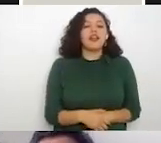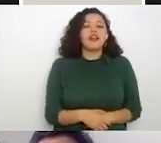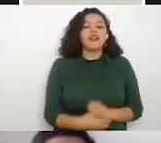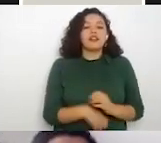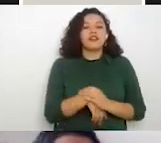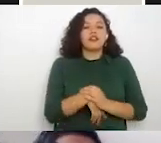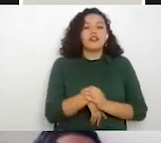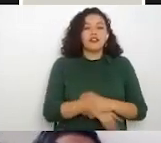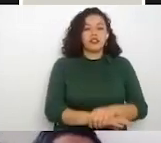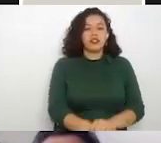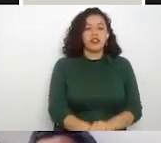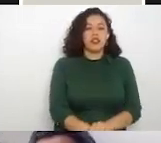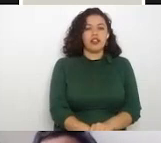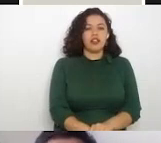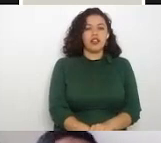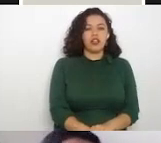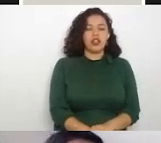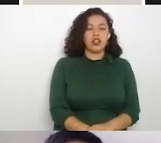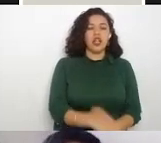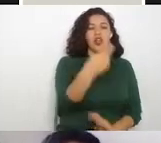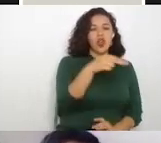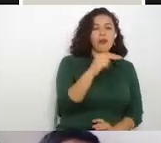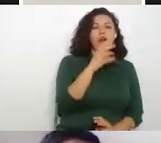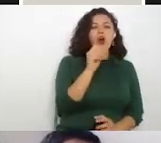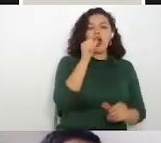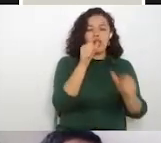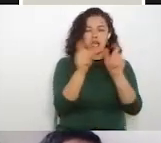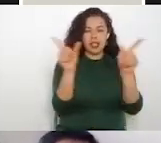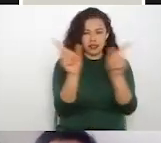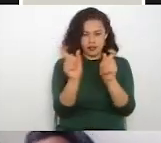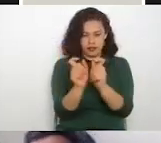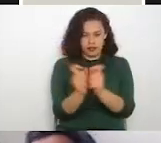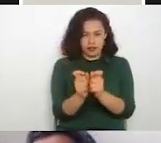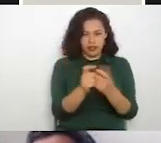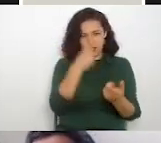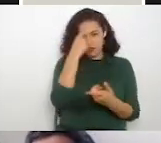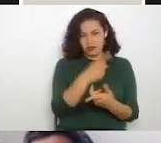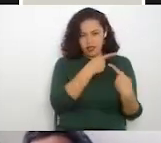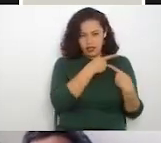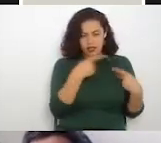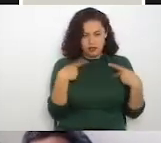el nombre o siglas de la unidad administrativa responsable de la elaboración o actualización del